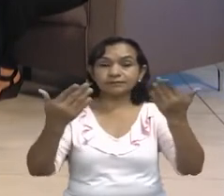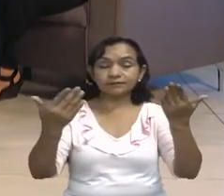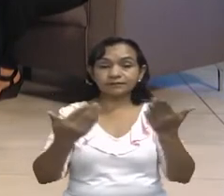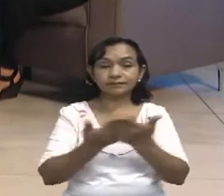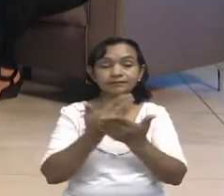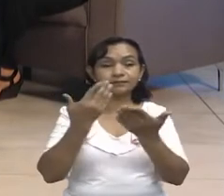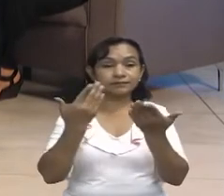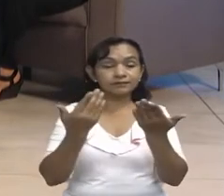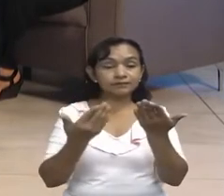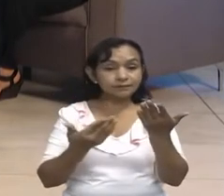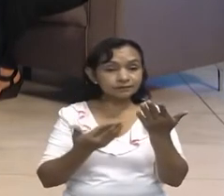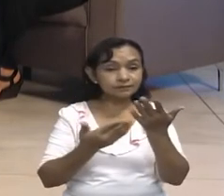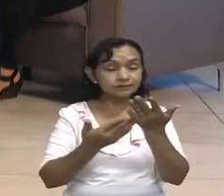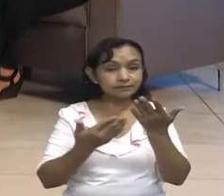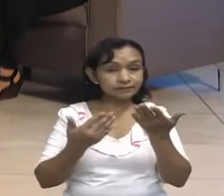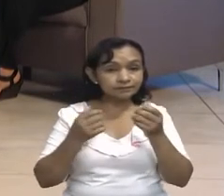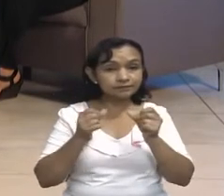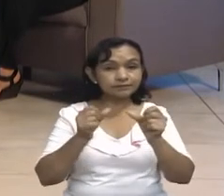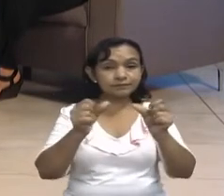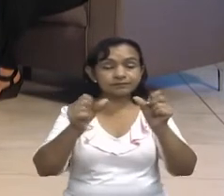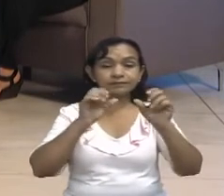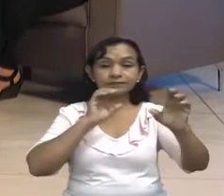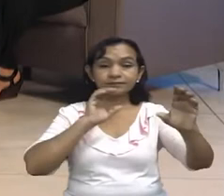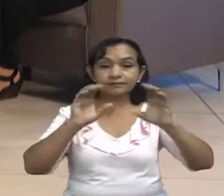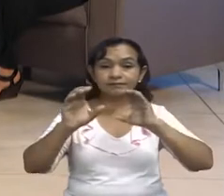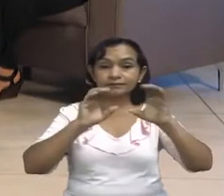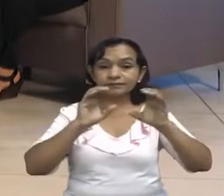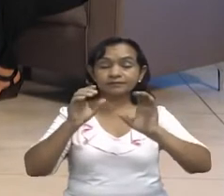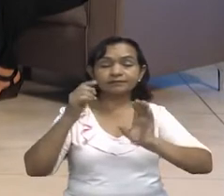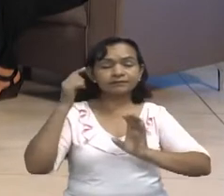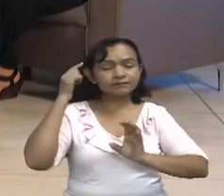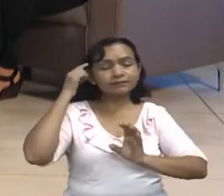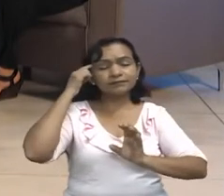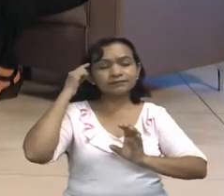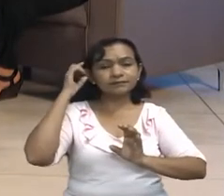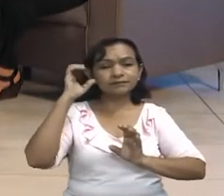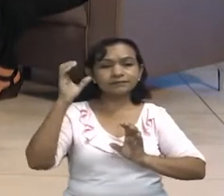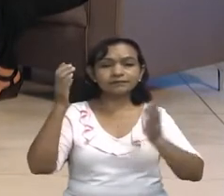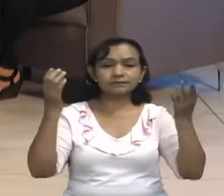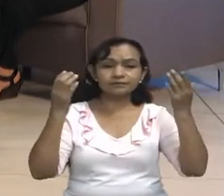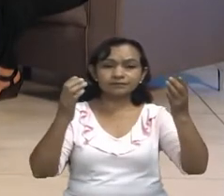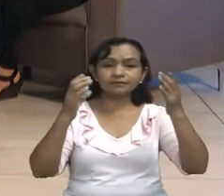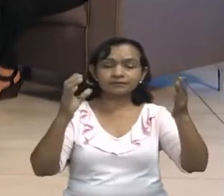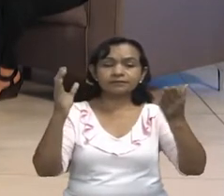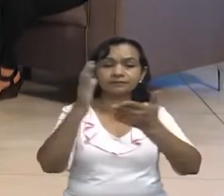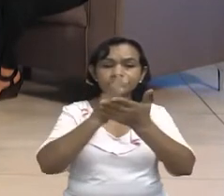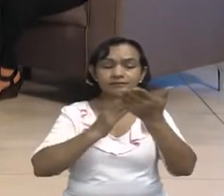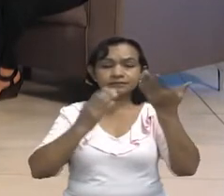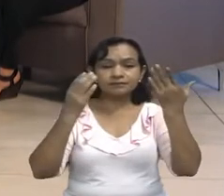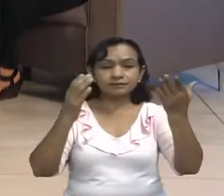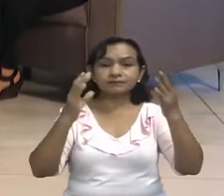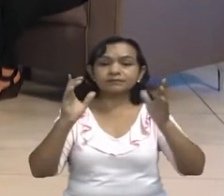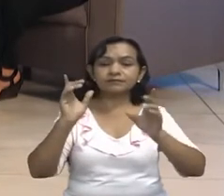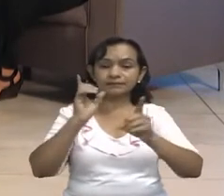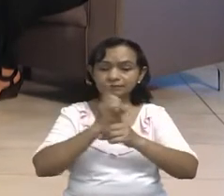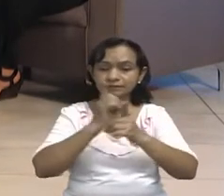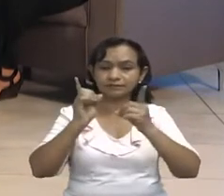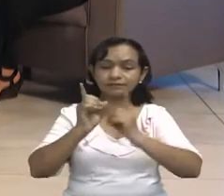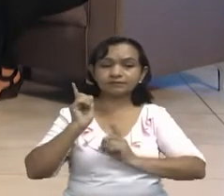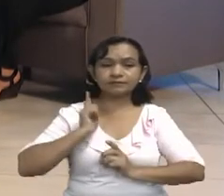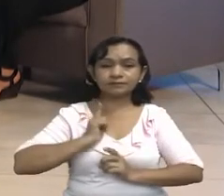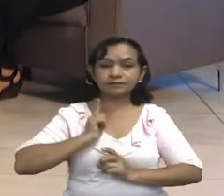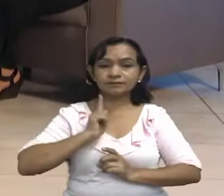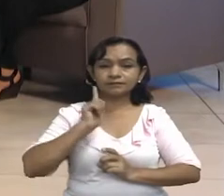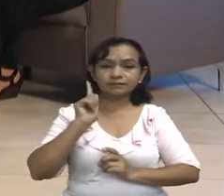Sí. Tecnológico en la comunicación, y creo que pues son algunos de los retos que nosotros tenemos, y creo que